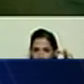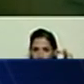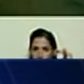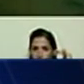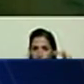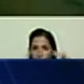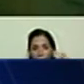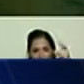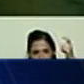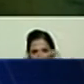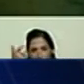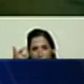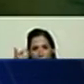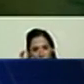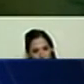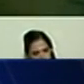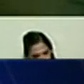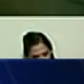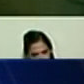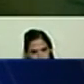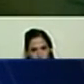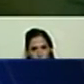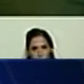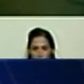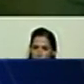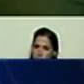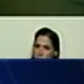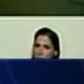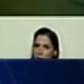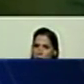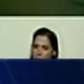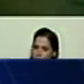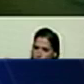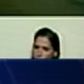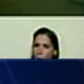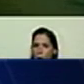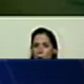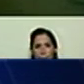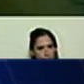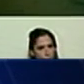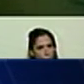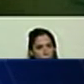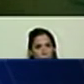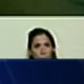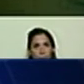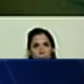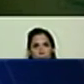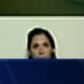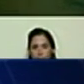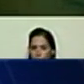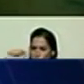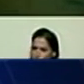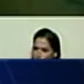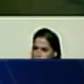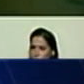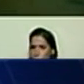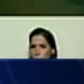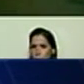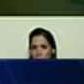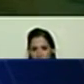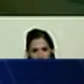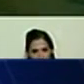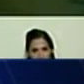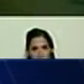Chávez asumió con verdadera firmeza, con verdadera crudeza, defender nuestros